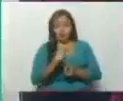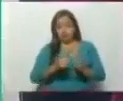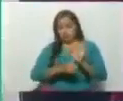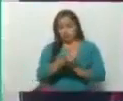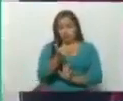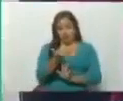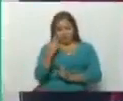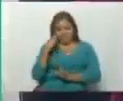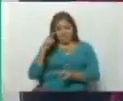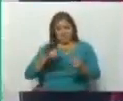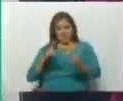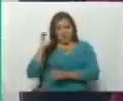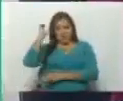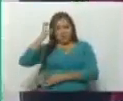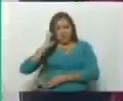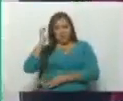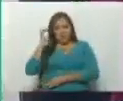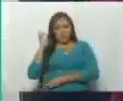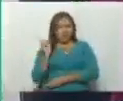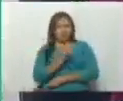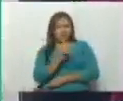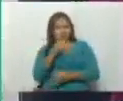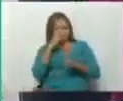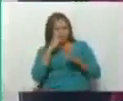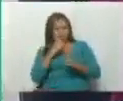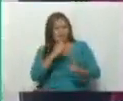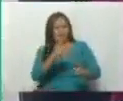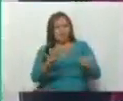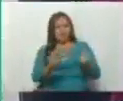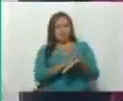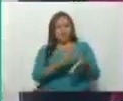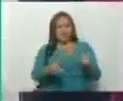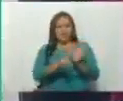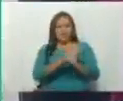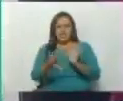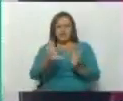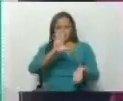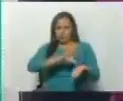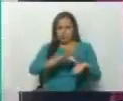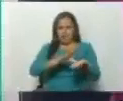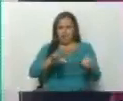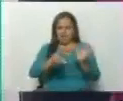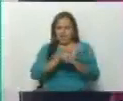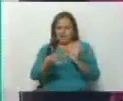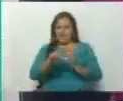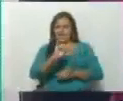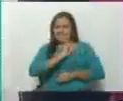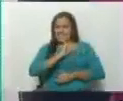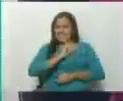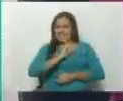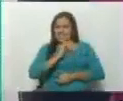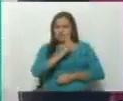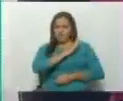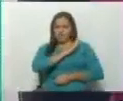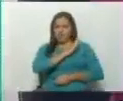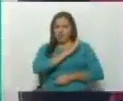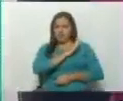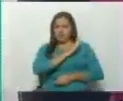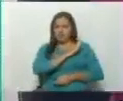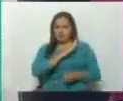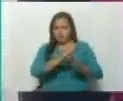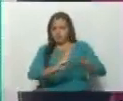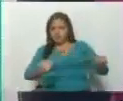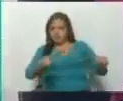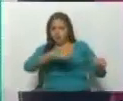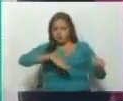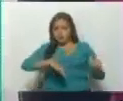¿no? Y no respetando precisamente lo que plantea la ley sobre el derecho a la ciudad, bueno, que es la identidad y el arraigo territorial